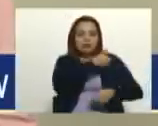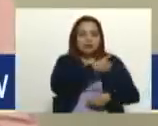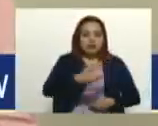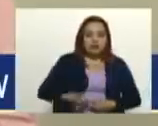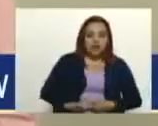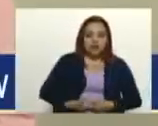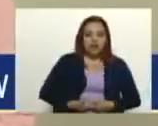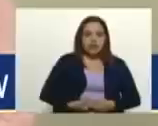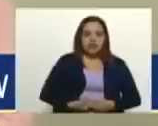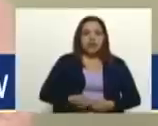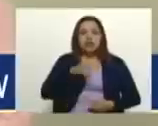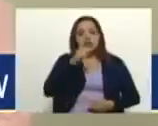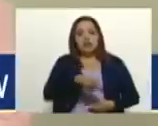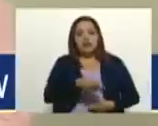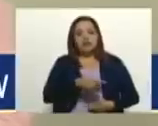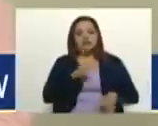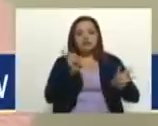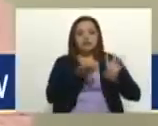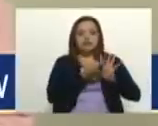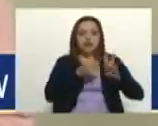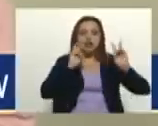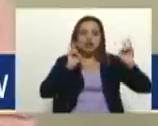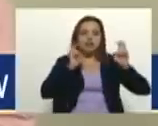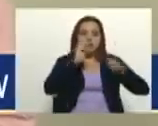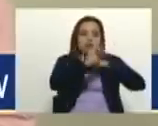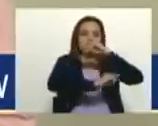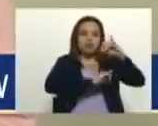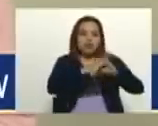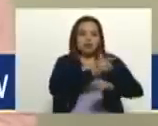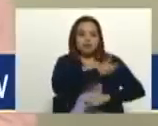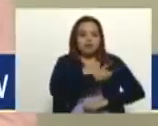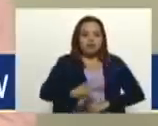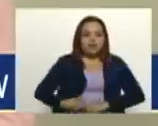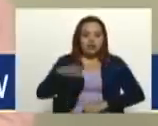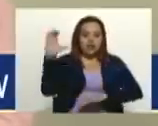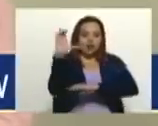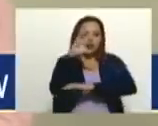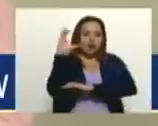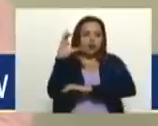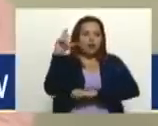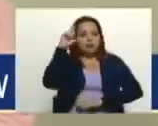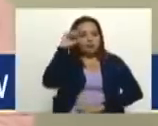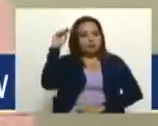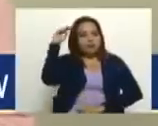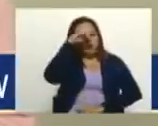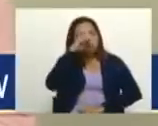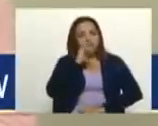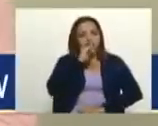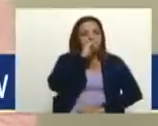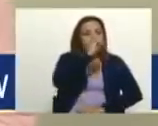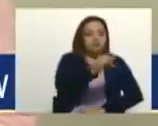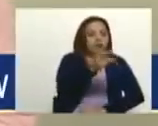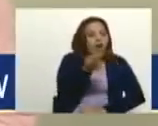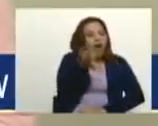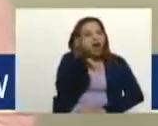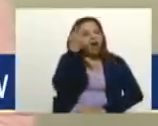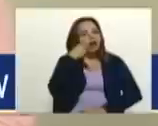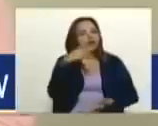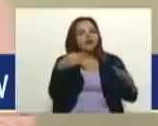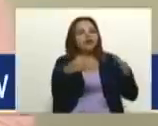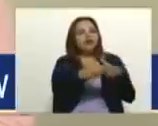materia internacional, el presidente de Colombia, Gustavo Petro, denunciaba en el día de ayer que